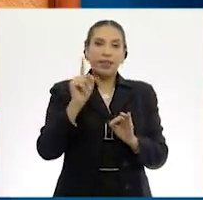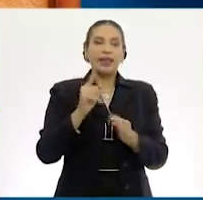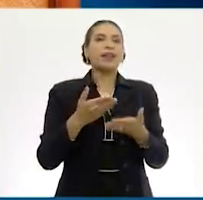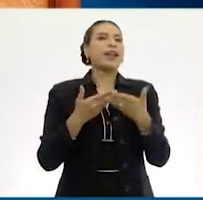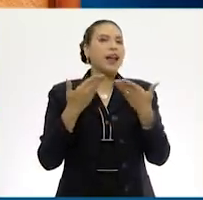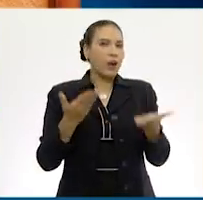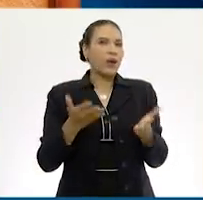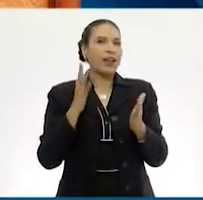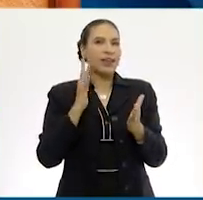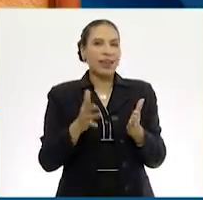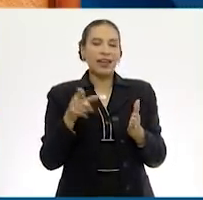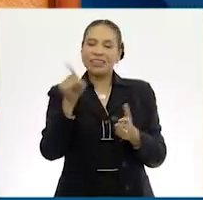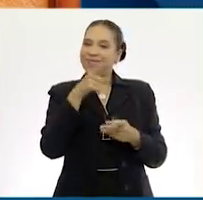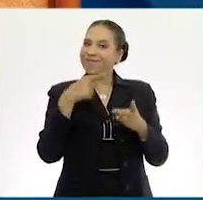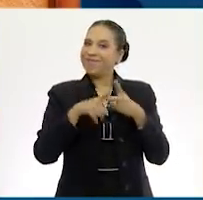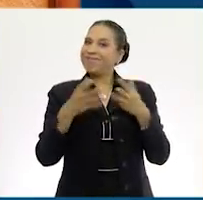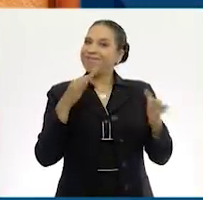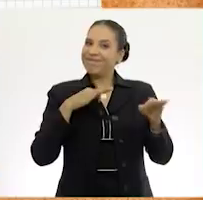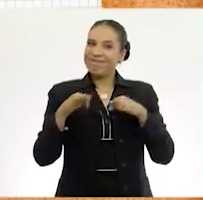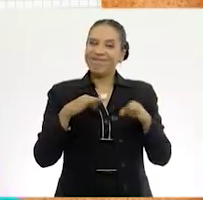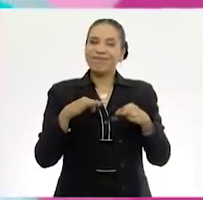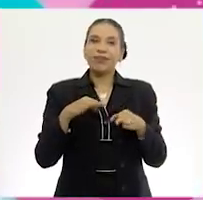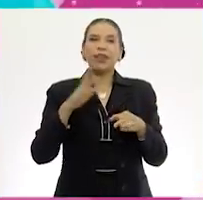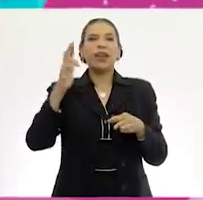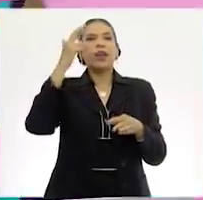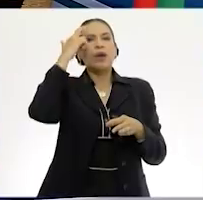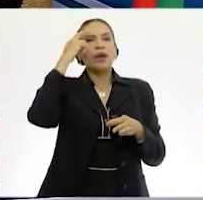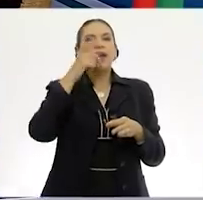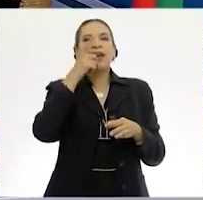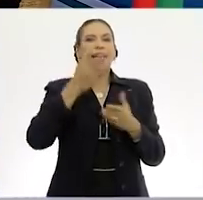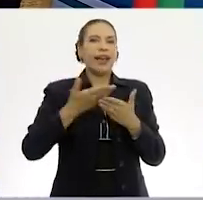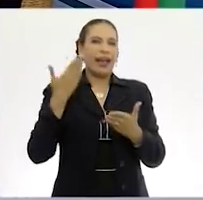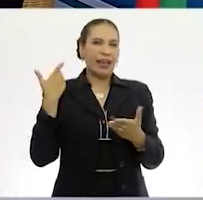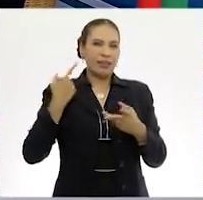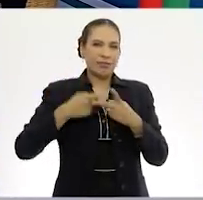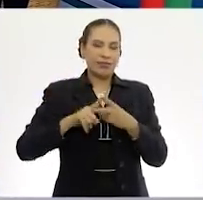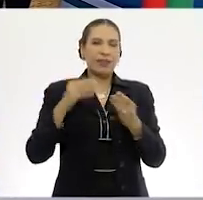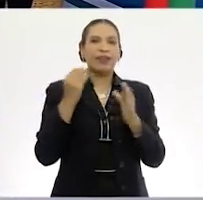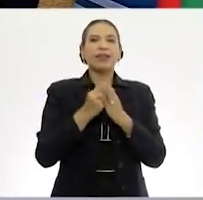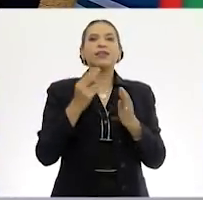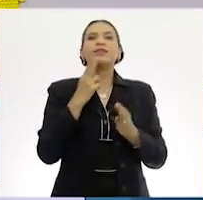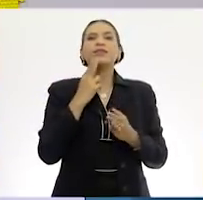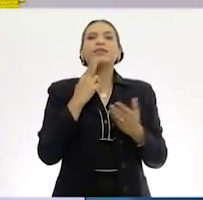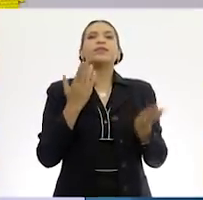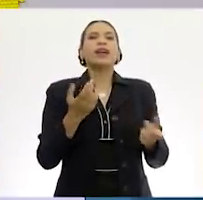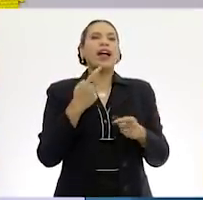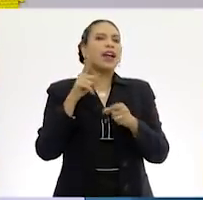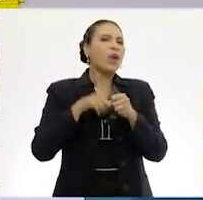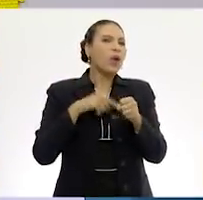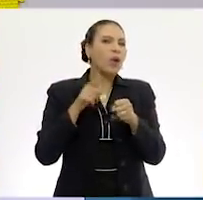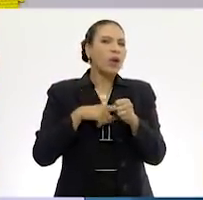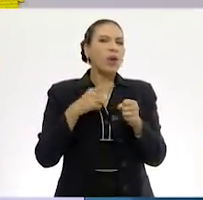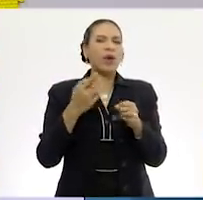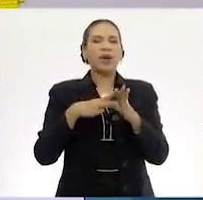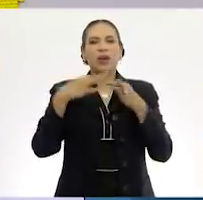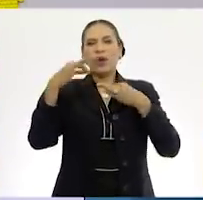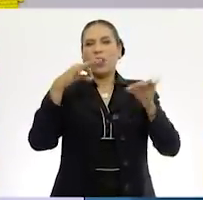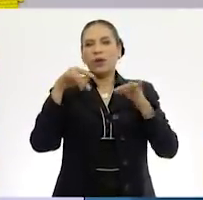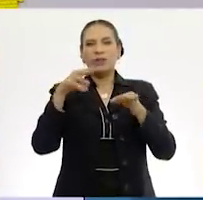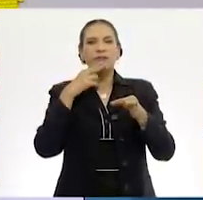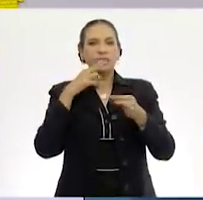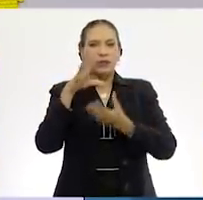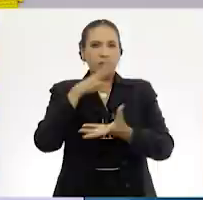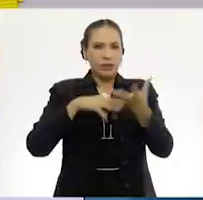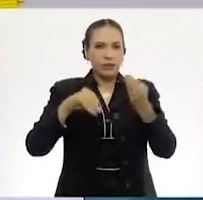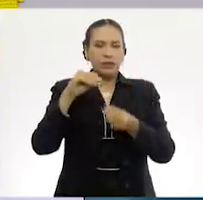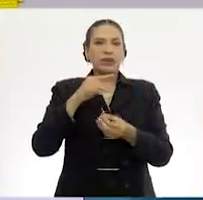sí, manos a la obra. Recuerdan que les dije al inicio de nuestra clase que utilizarían algunos colores y hojas de reuso y todo